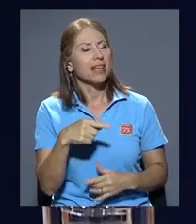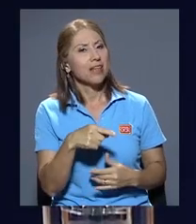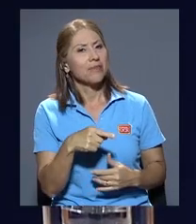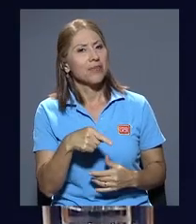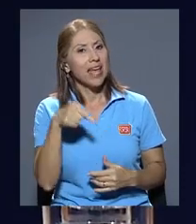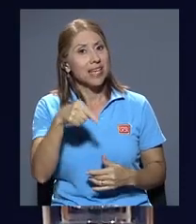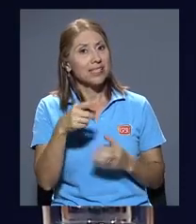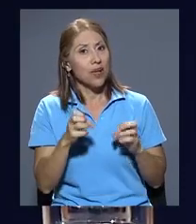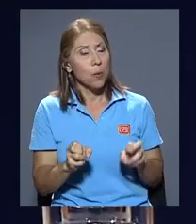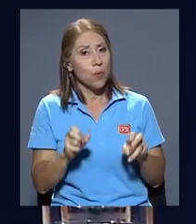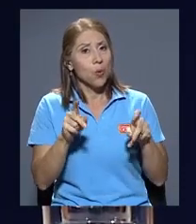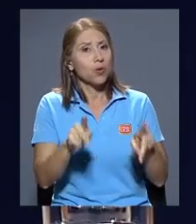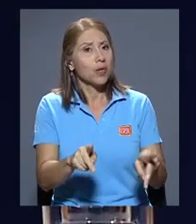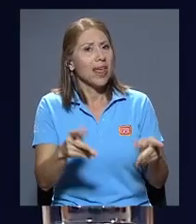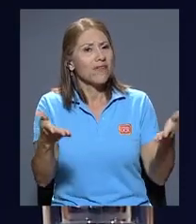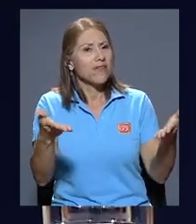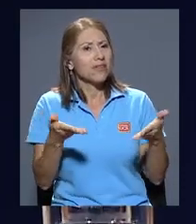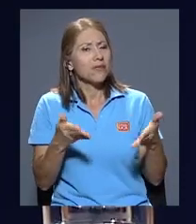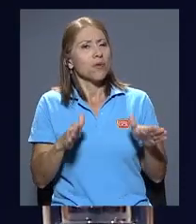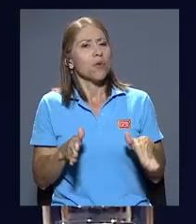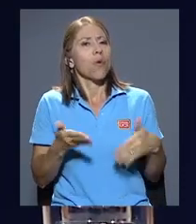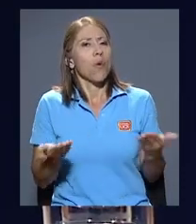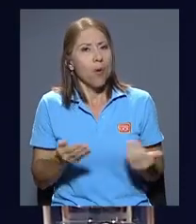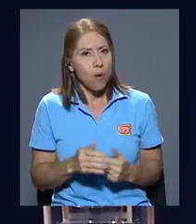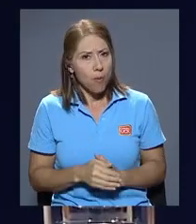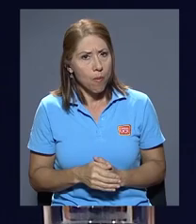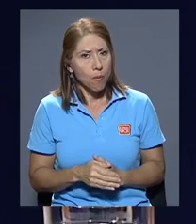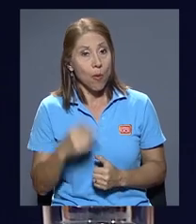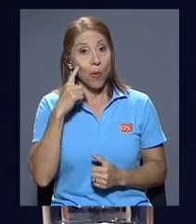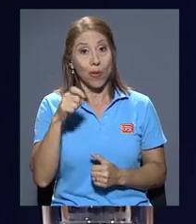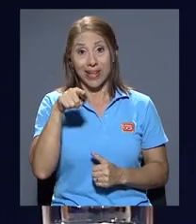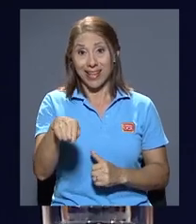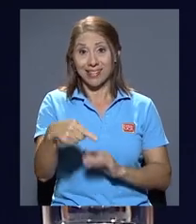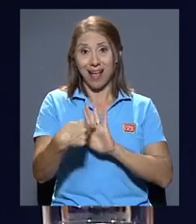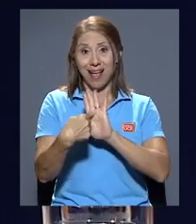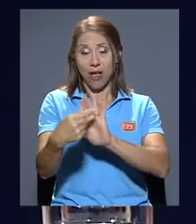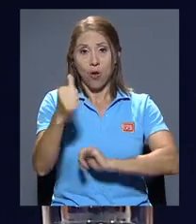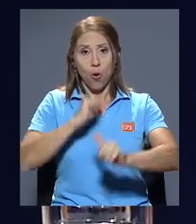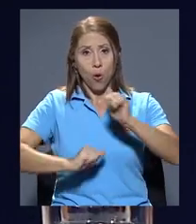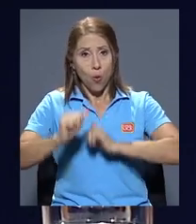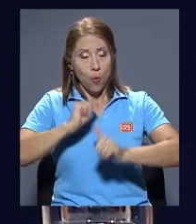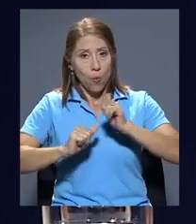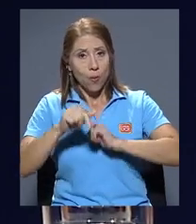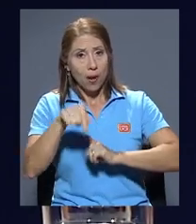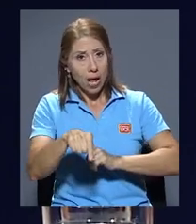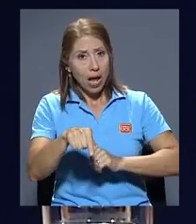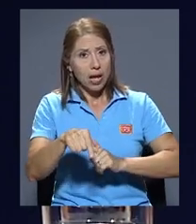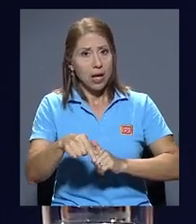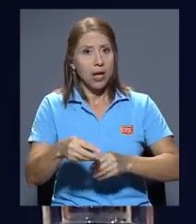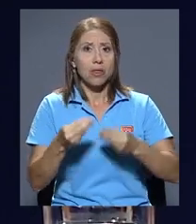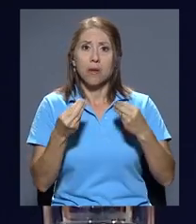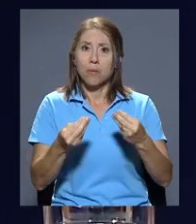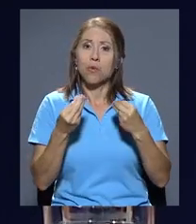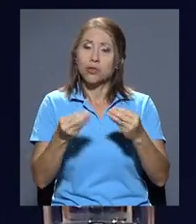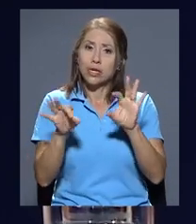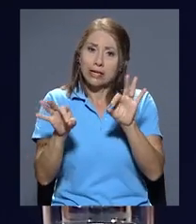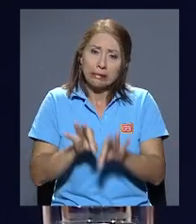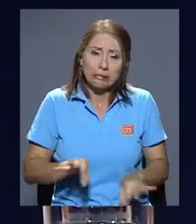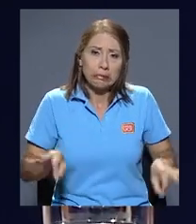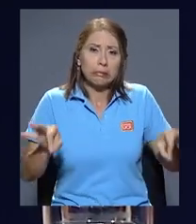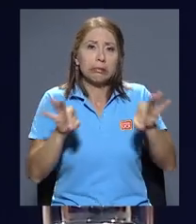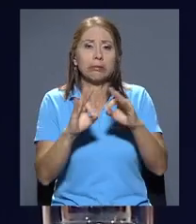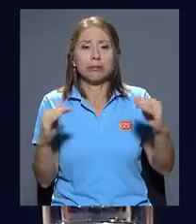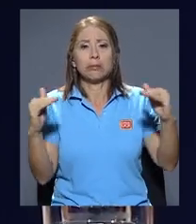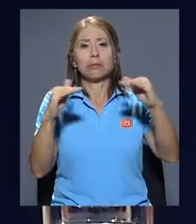recibiste esta oportunidad? Porque estamos hablando de una obra de mucha resonancia a